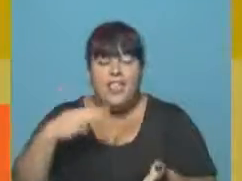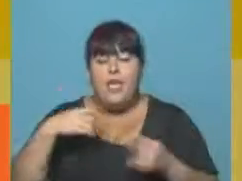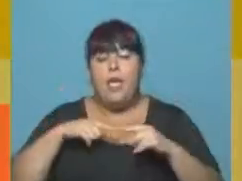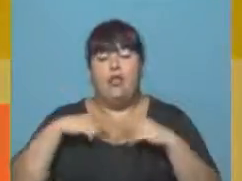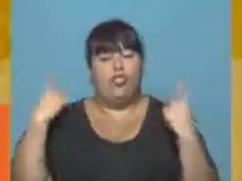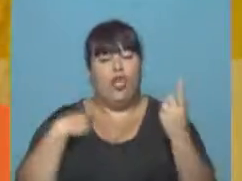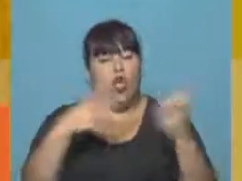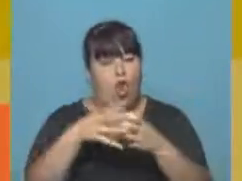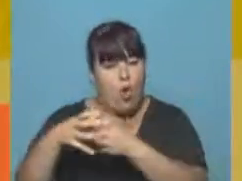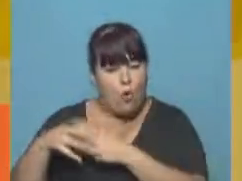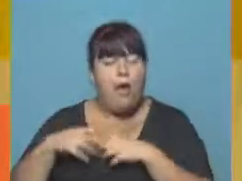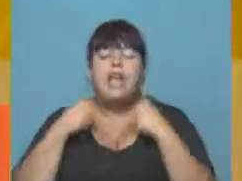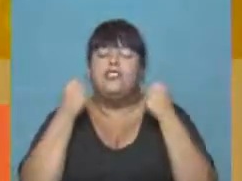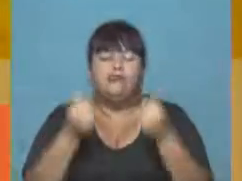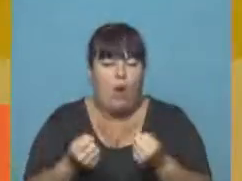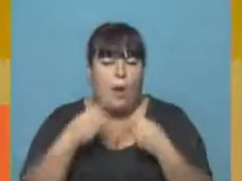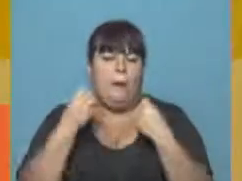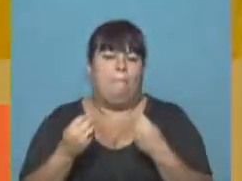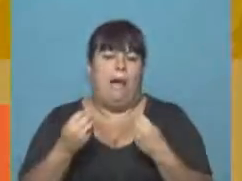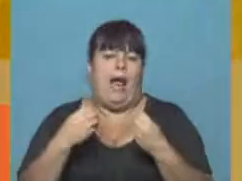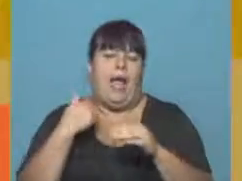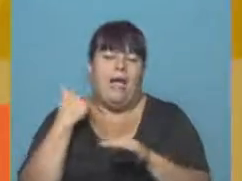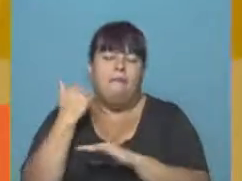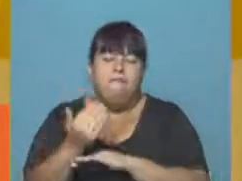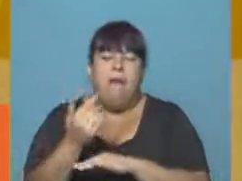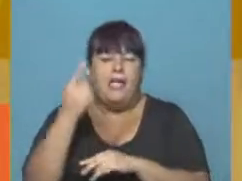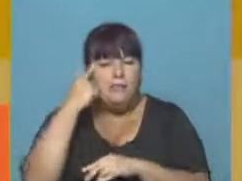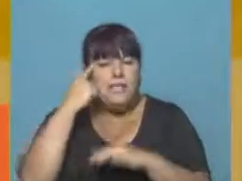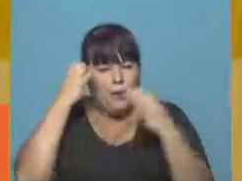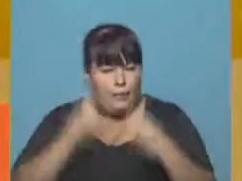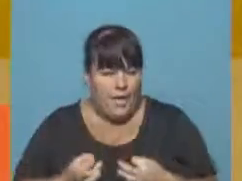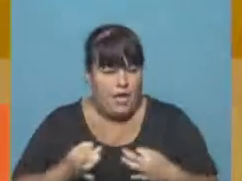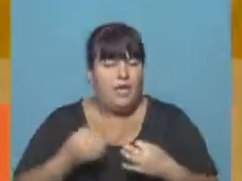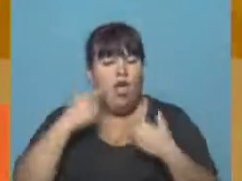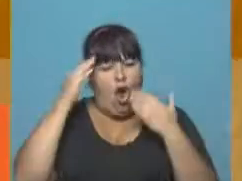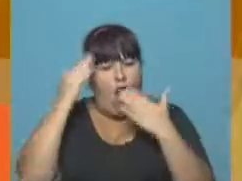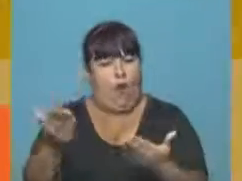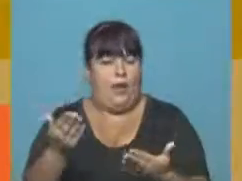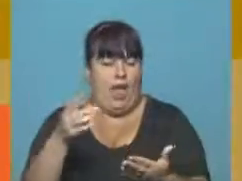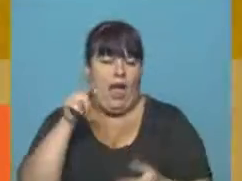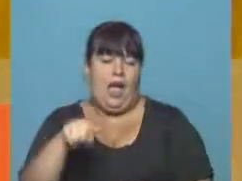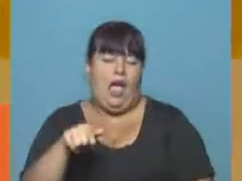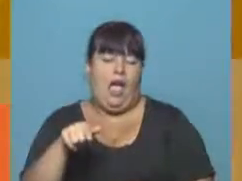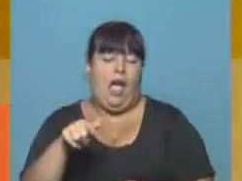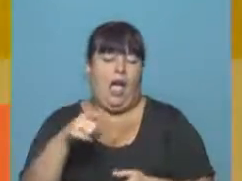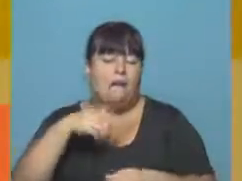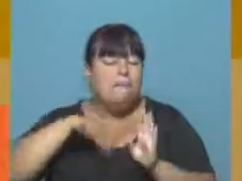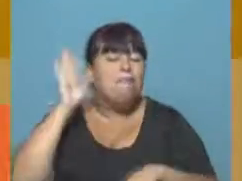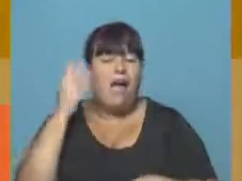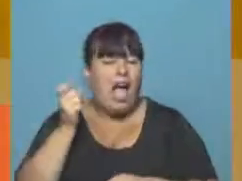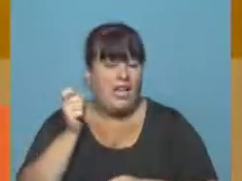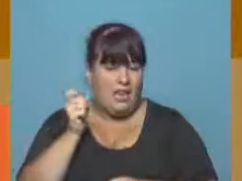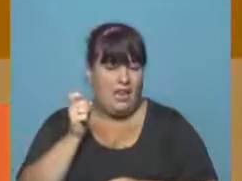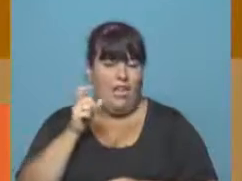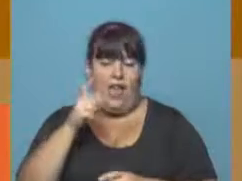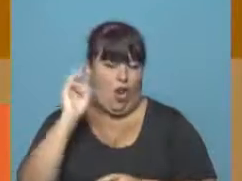todos los sectores, todos los esfuerzos para hacer una profunda reflexión y un profundo homenaje fundamentalmente a